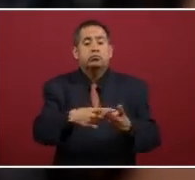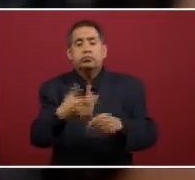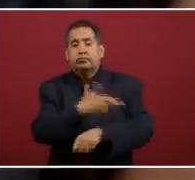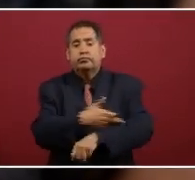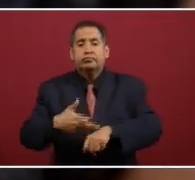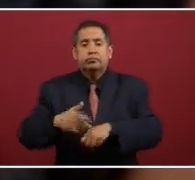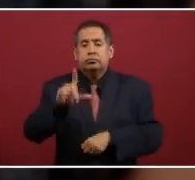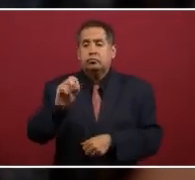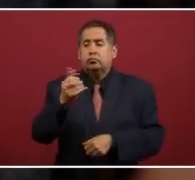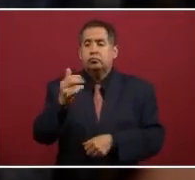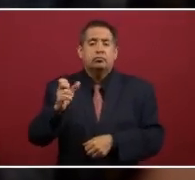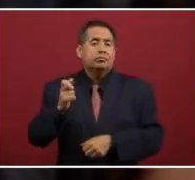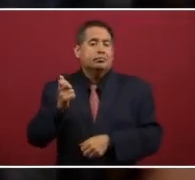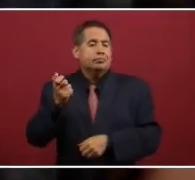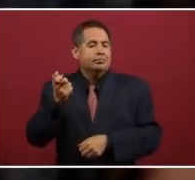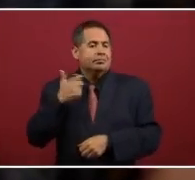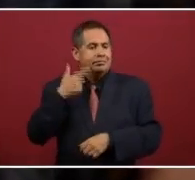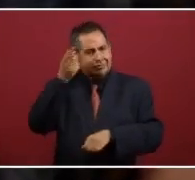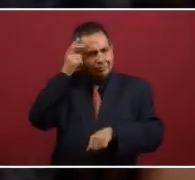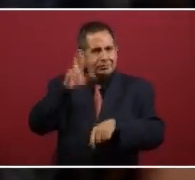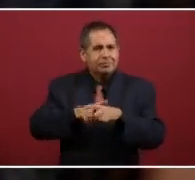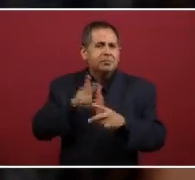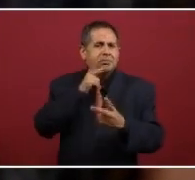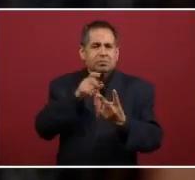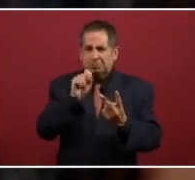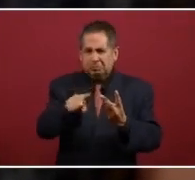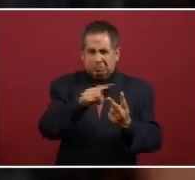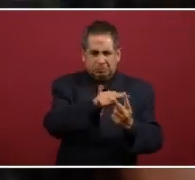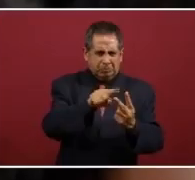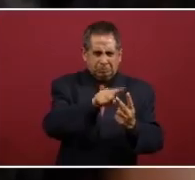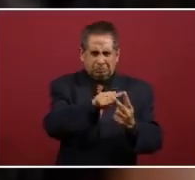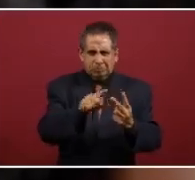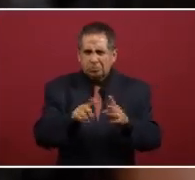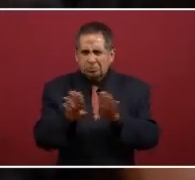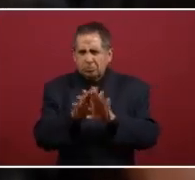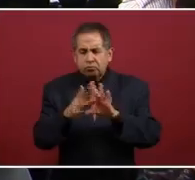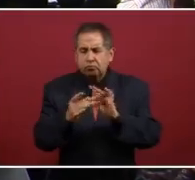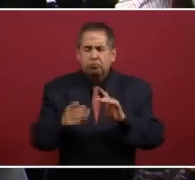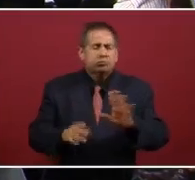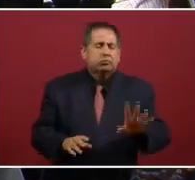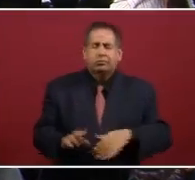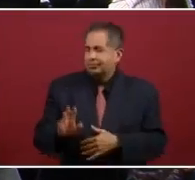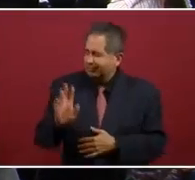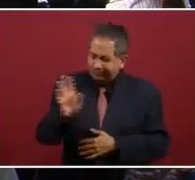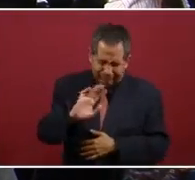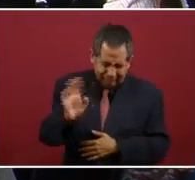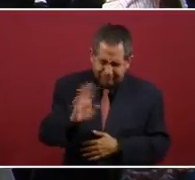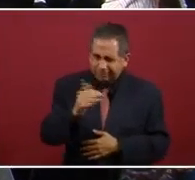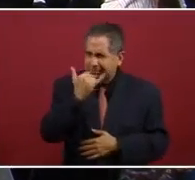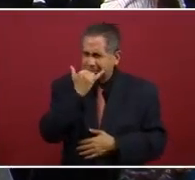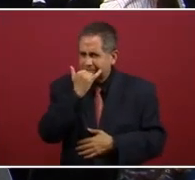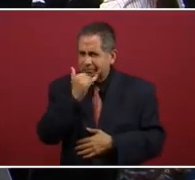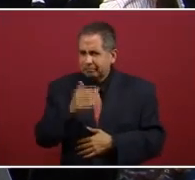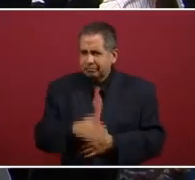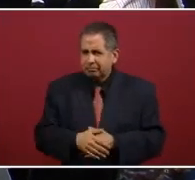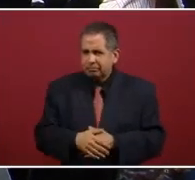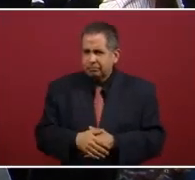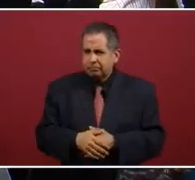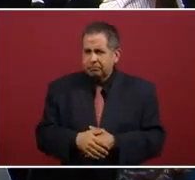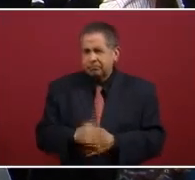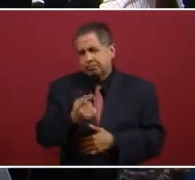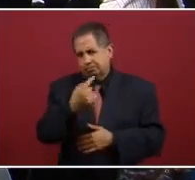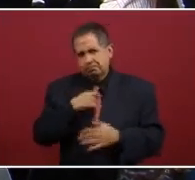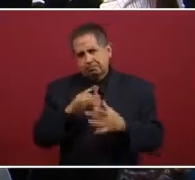lo mismo con el exdirector de Pemex. ¿A qué se refería con eso? No, nada pero más? eso, perdón. Bueno, si